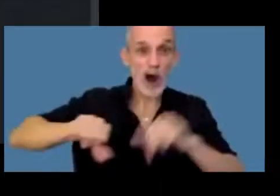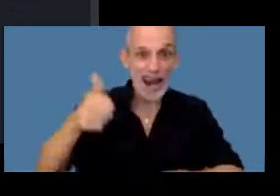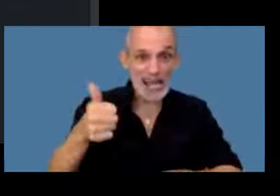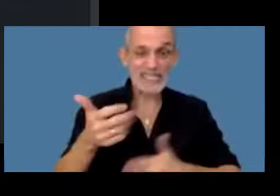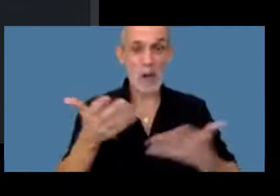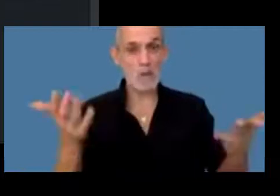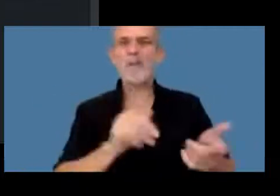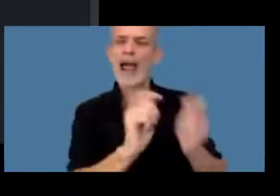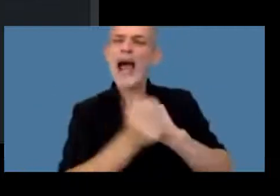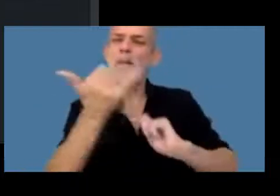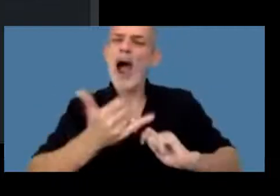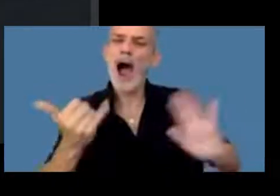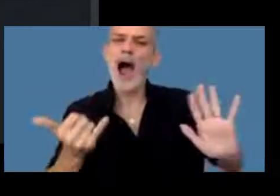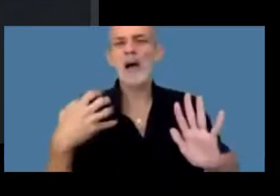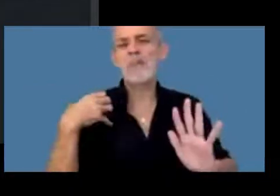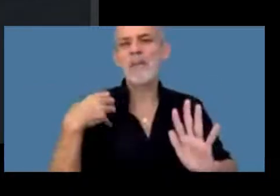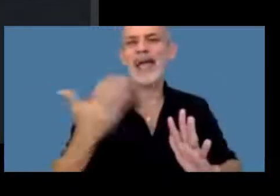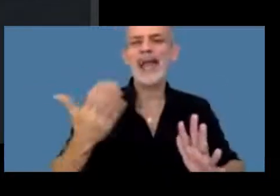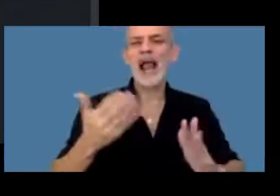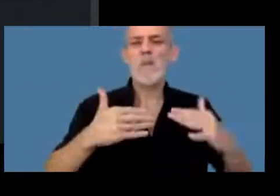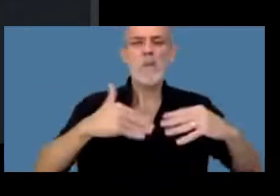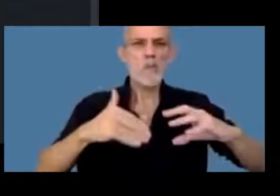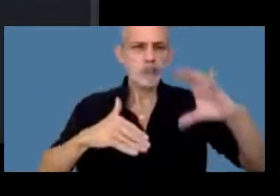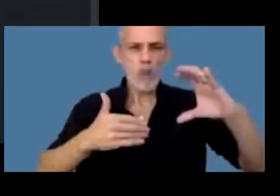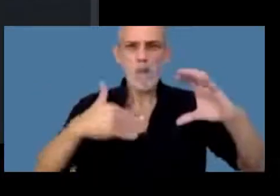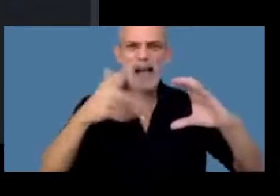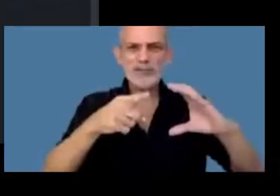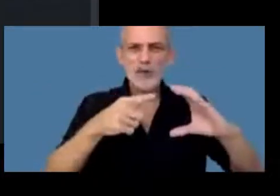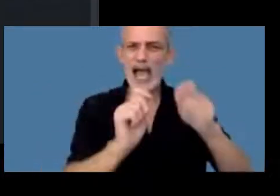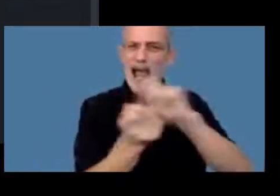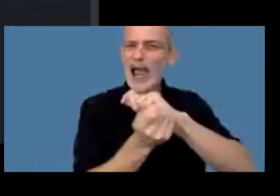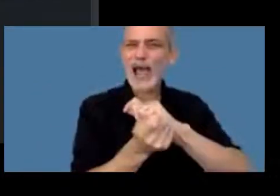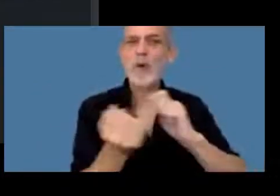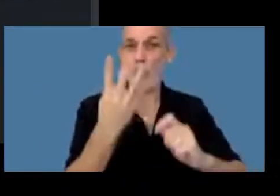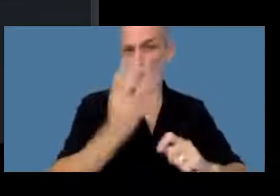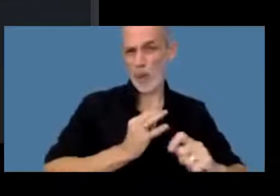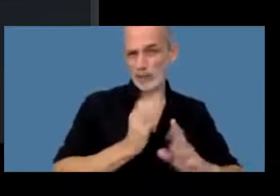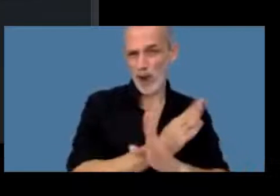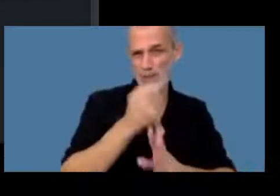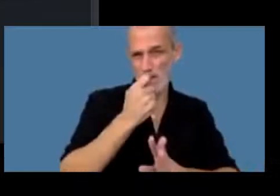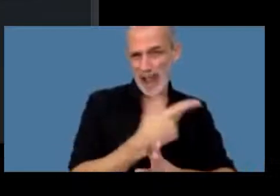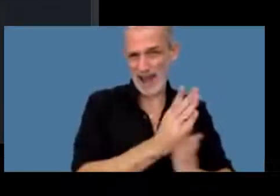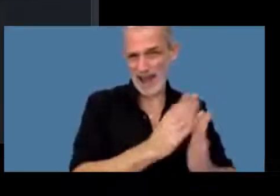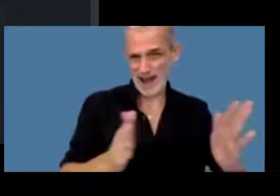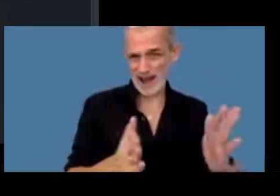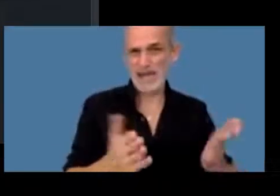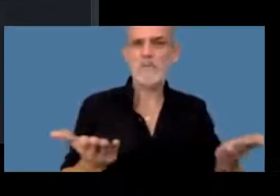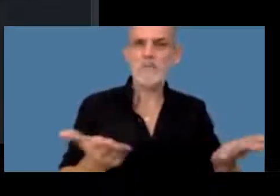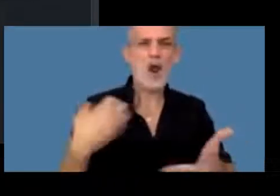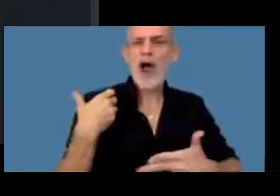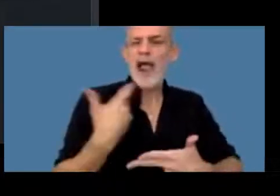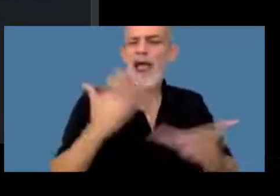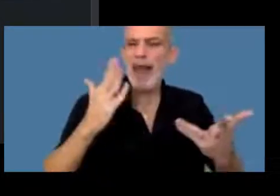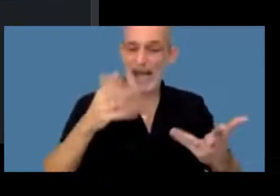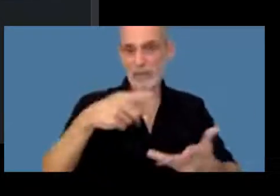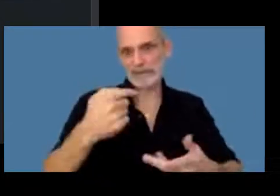cambios, pero en general el grueso tuvo cambios importantes en los 4 años anteriores, ¿no? Pero en general el grueso, y también ahora tuvo